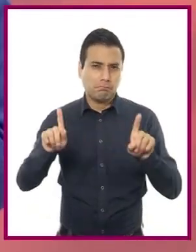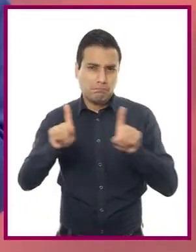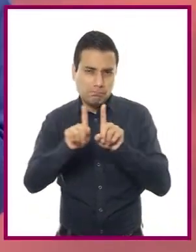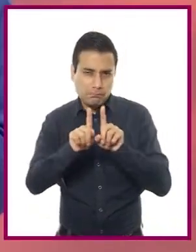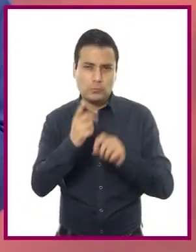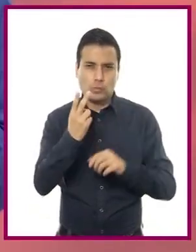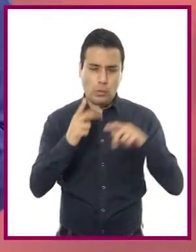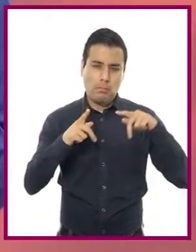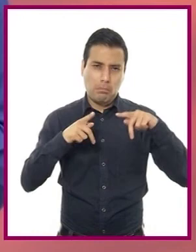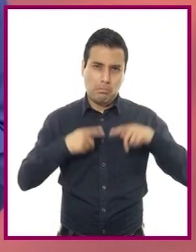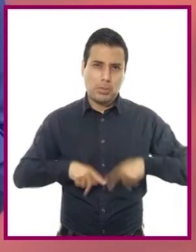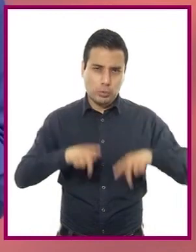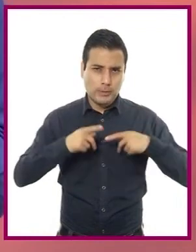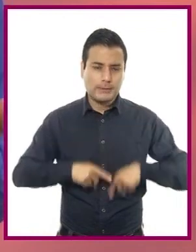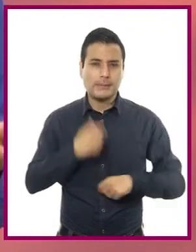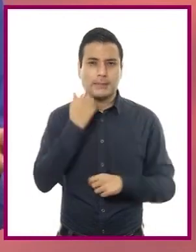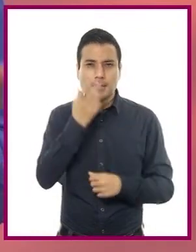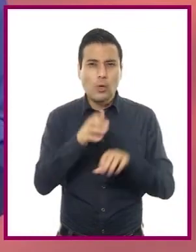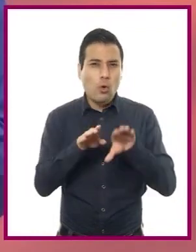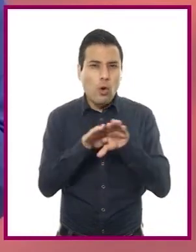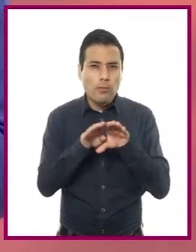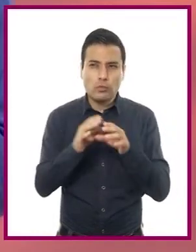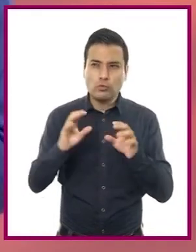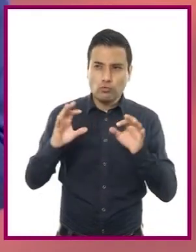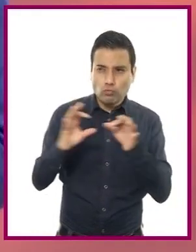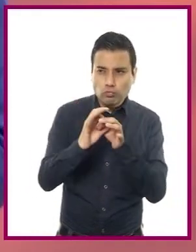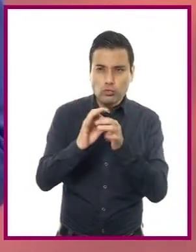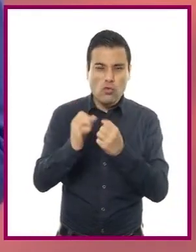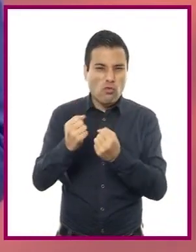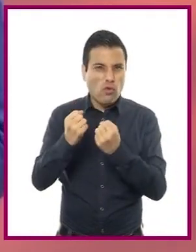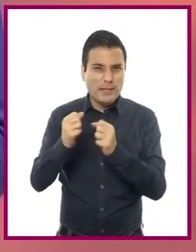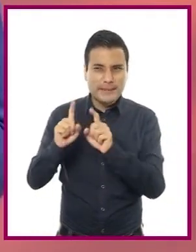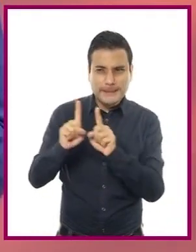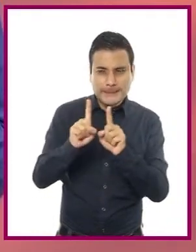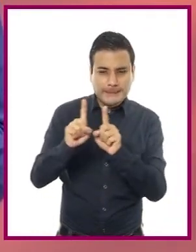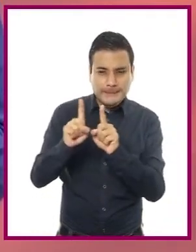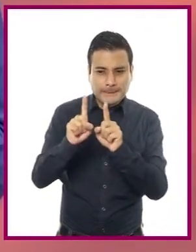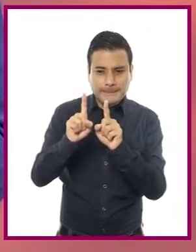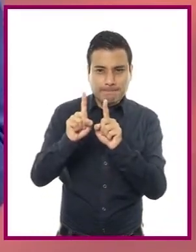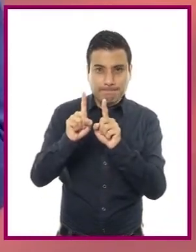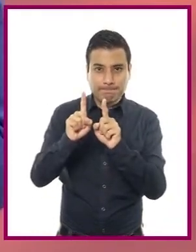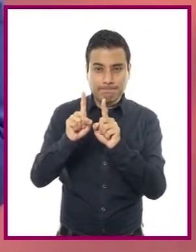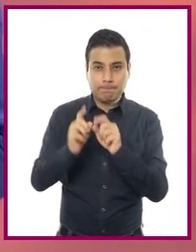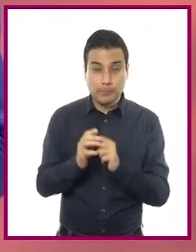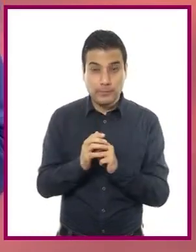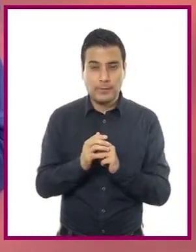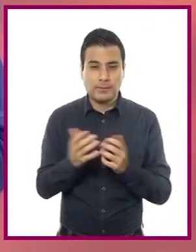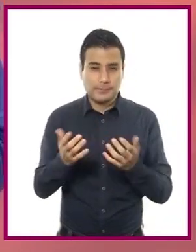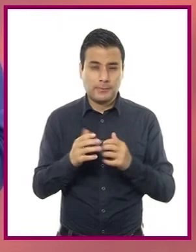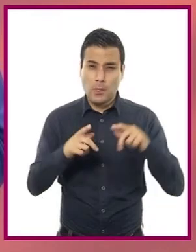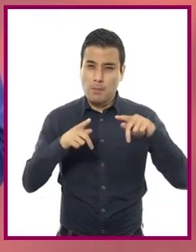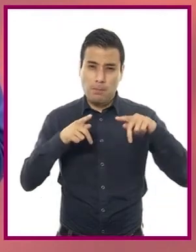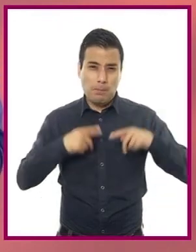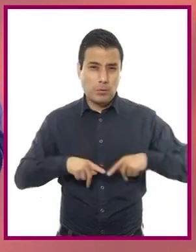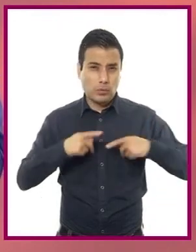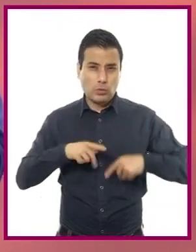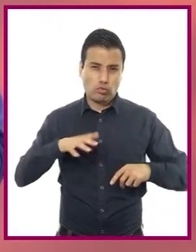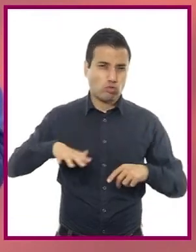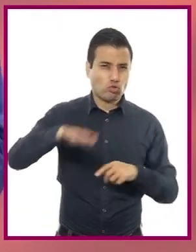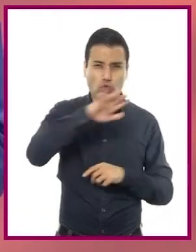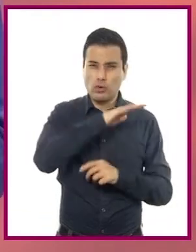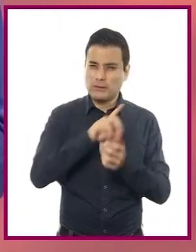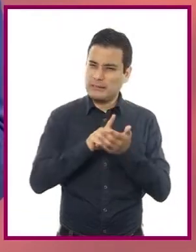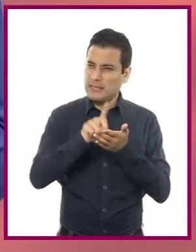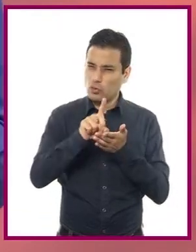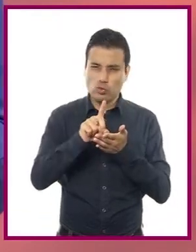dos personas intentan ser fuertes y marchan a la par para que todos los seres humanos gocen de los mismos